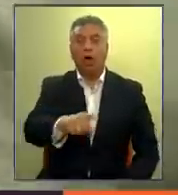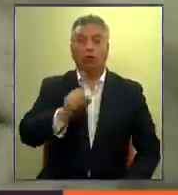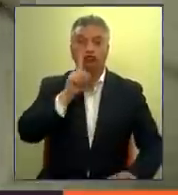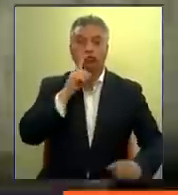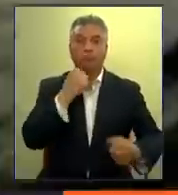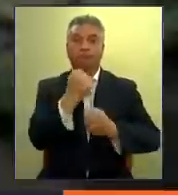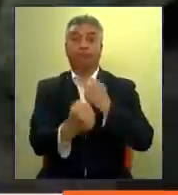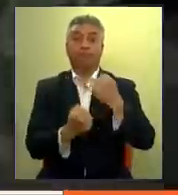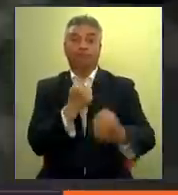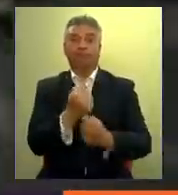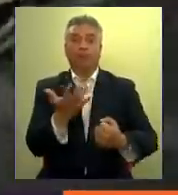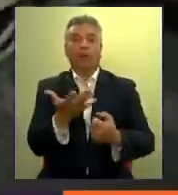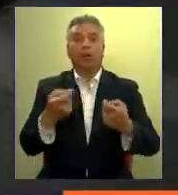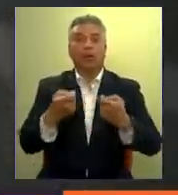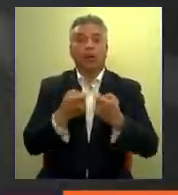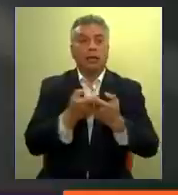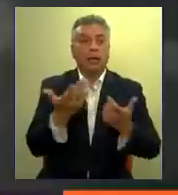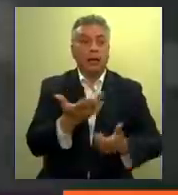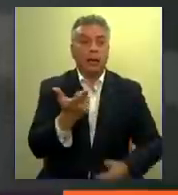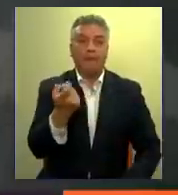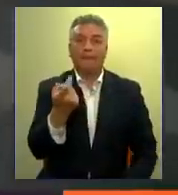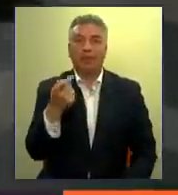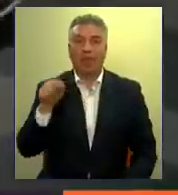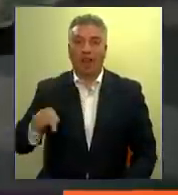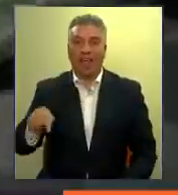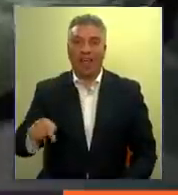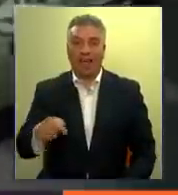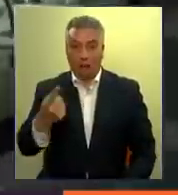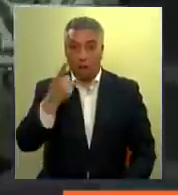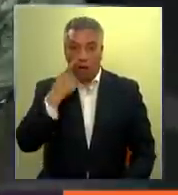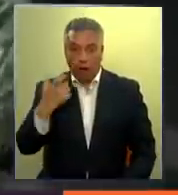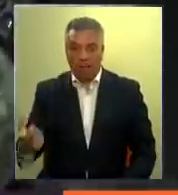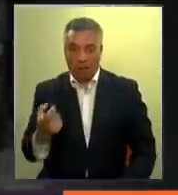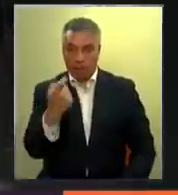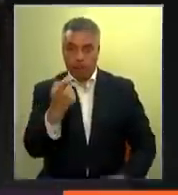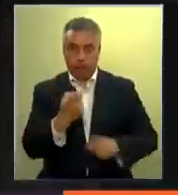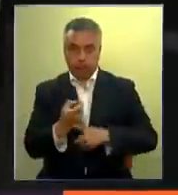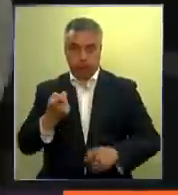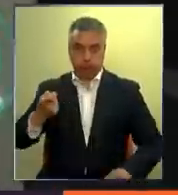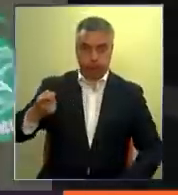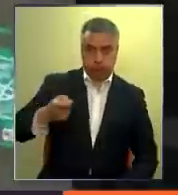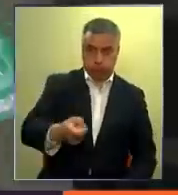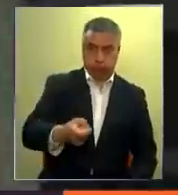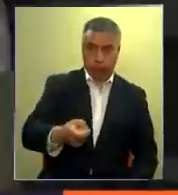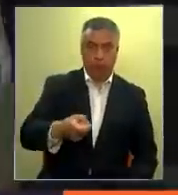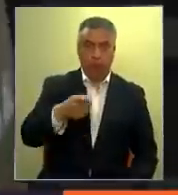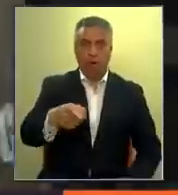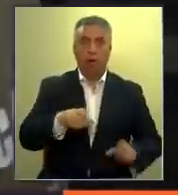un revólver. Uno de los individuos lo hacía con un arma de fuego, el cual